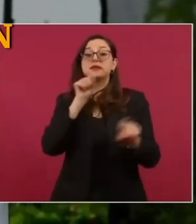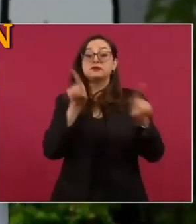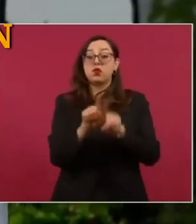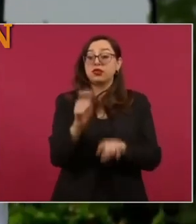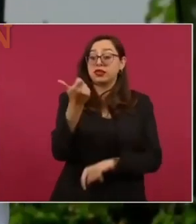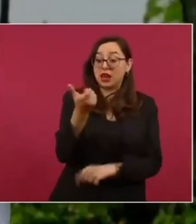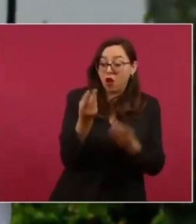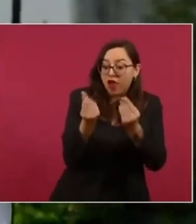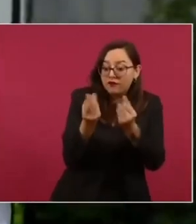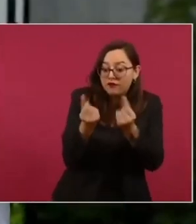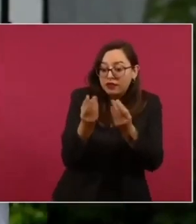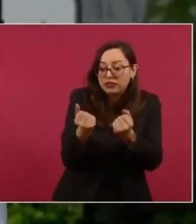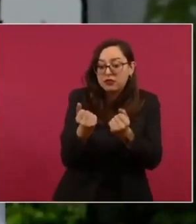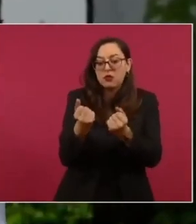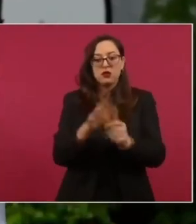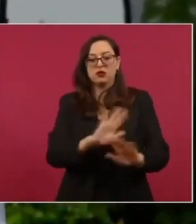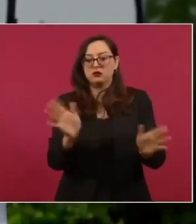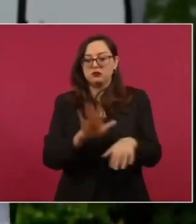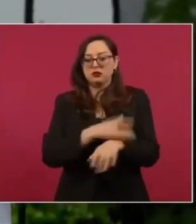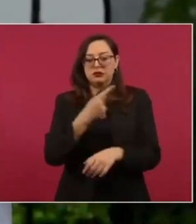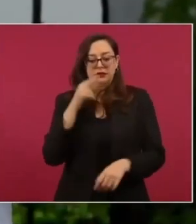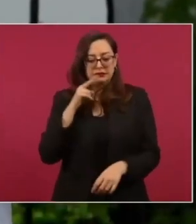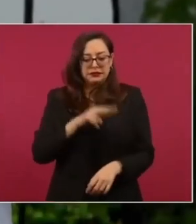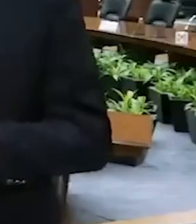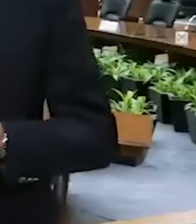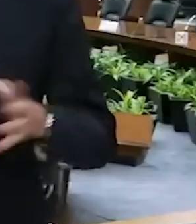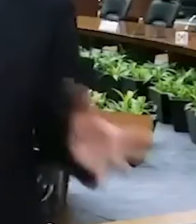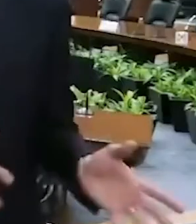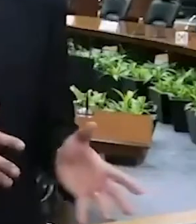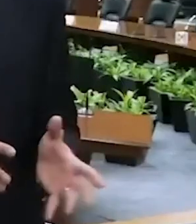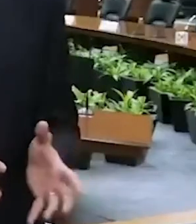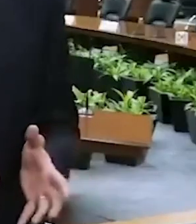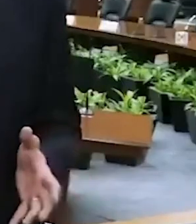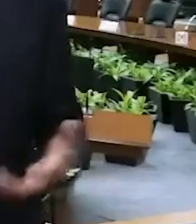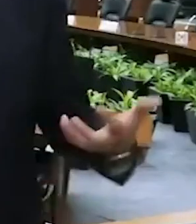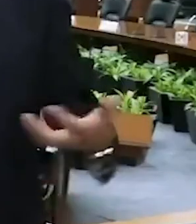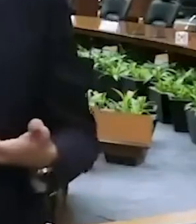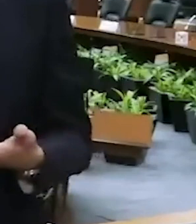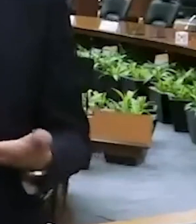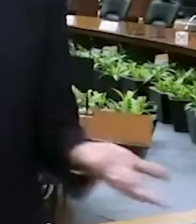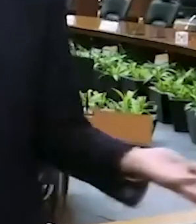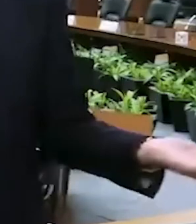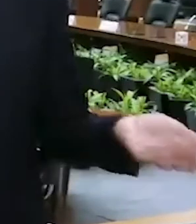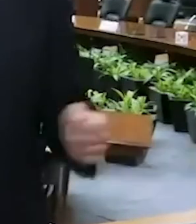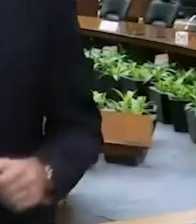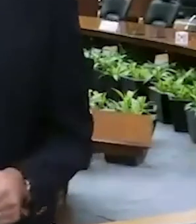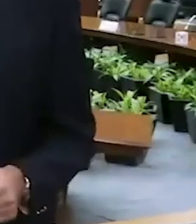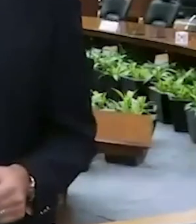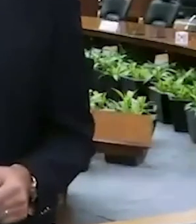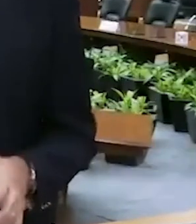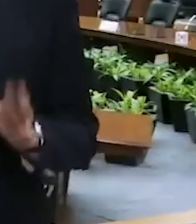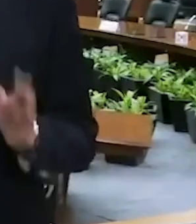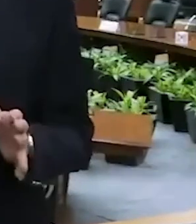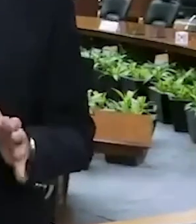grupo criminal. En suma, entregó buenos resultados. Los augurios de seguir mal son muchos, de diversas